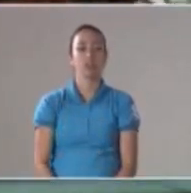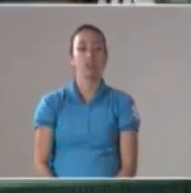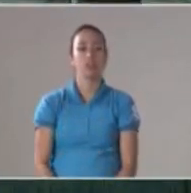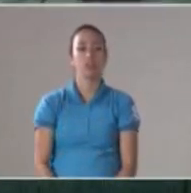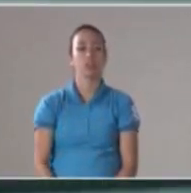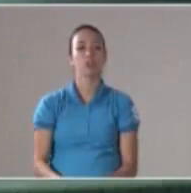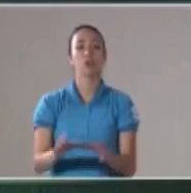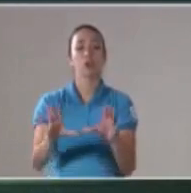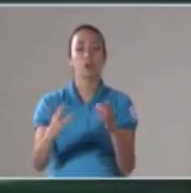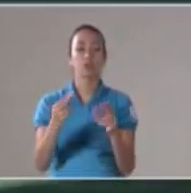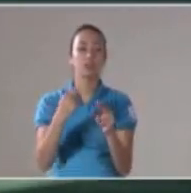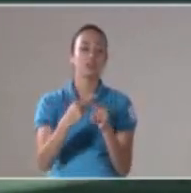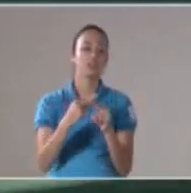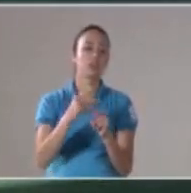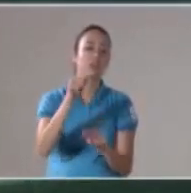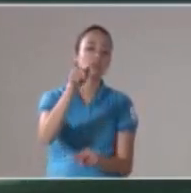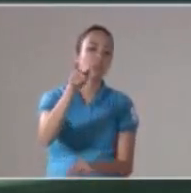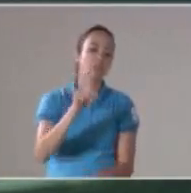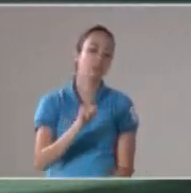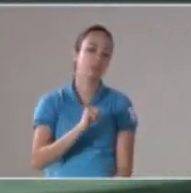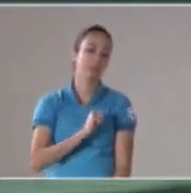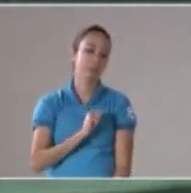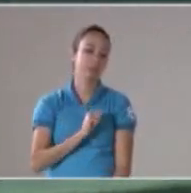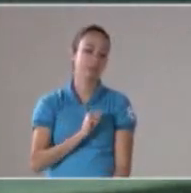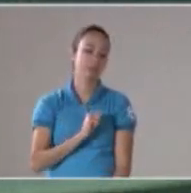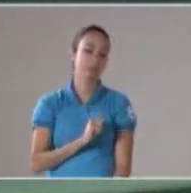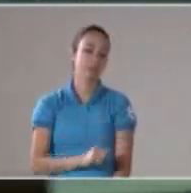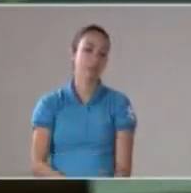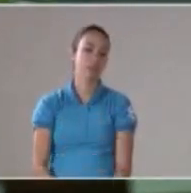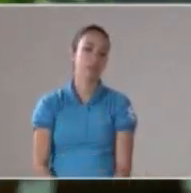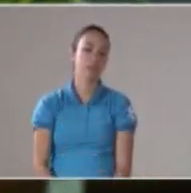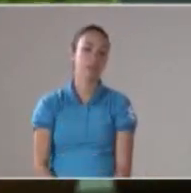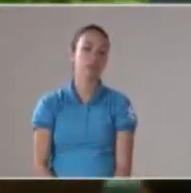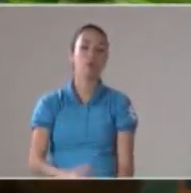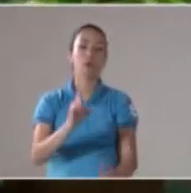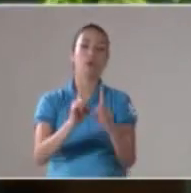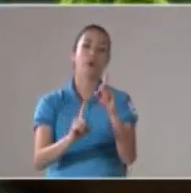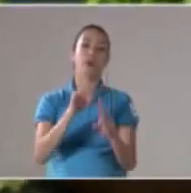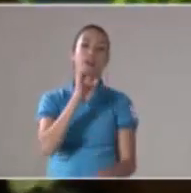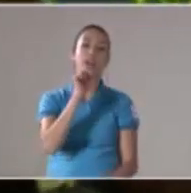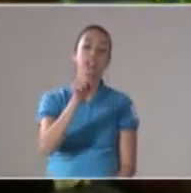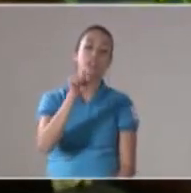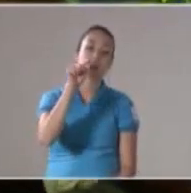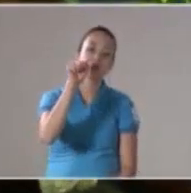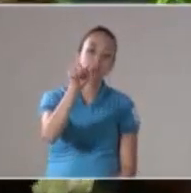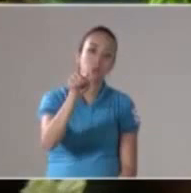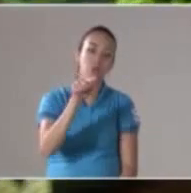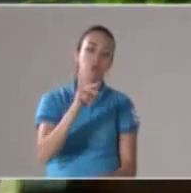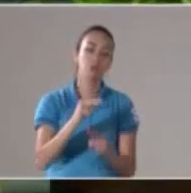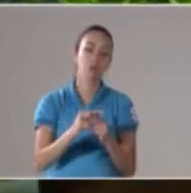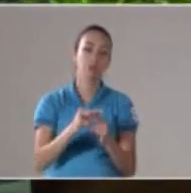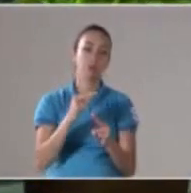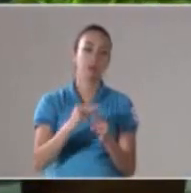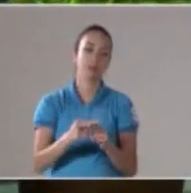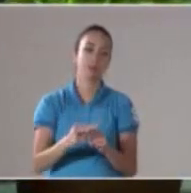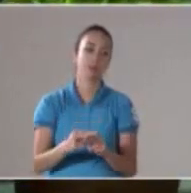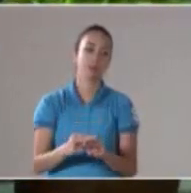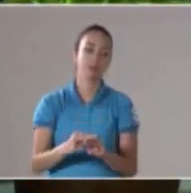¿cómo se llama usted? Mejor se lo va a cambiar. ¿Cuál es tu nombre? Joel de